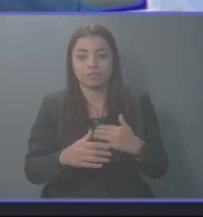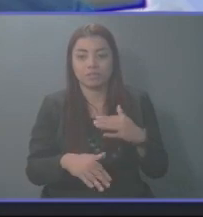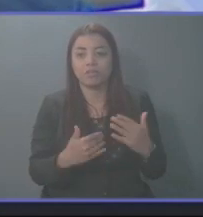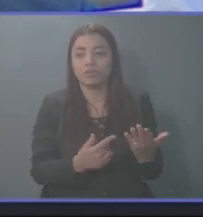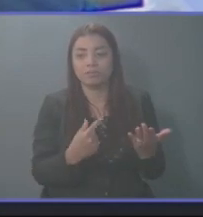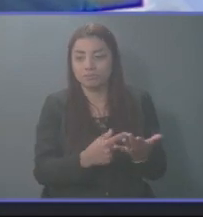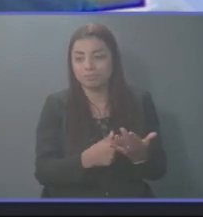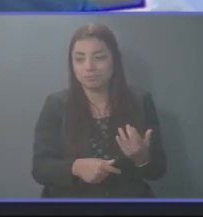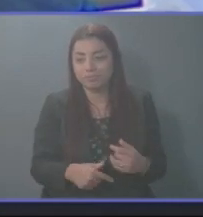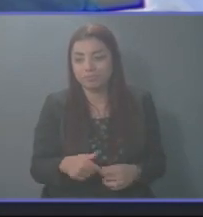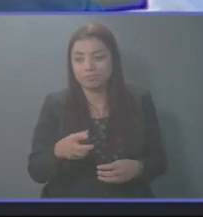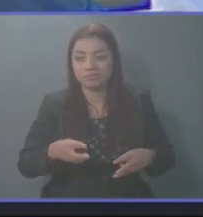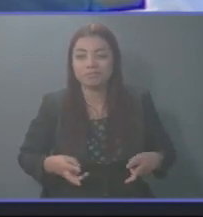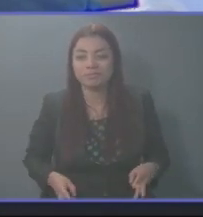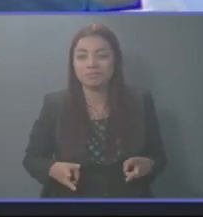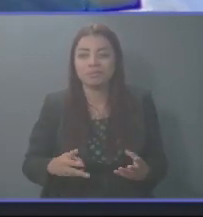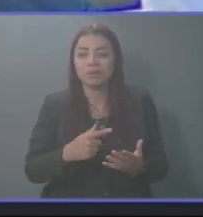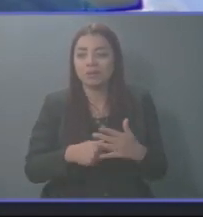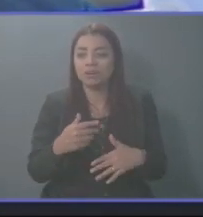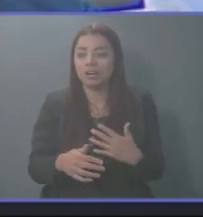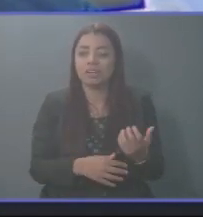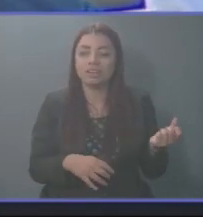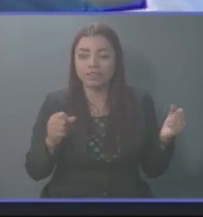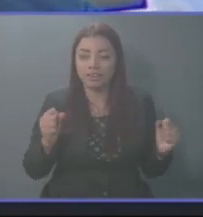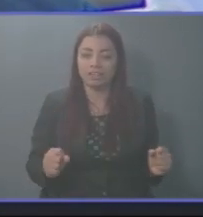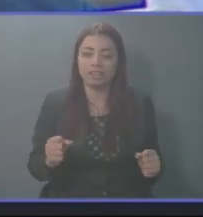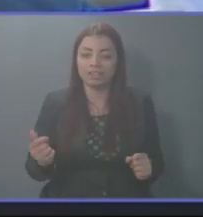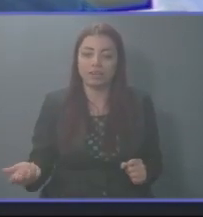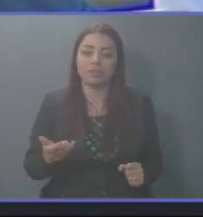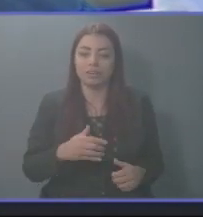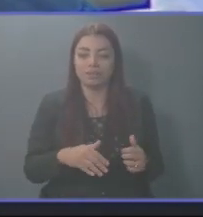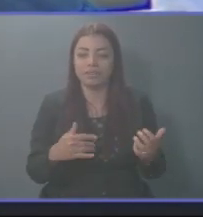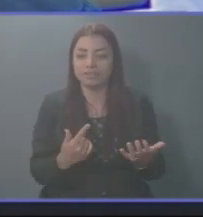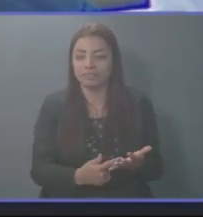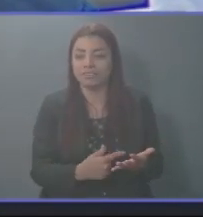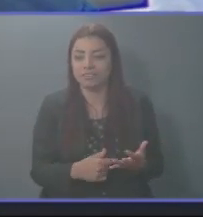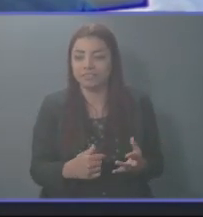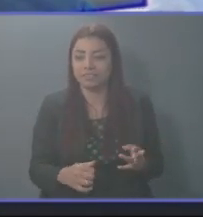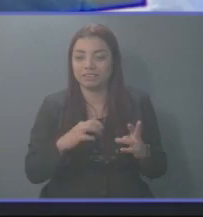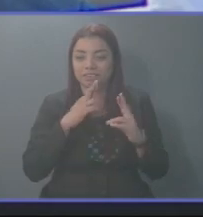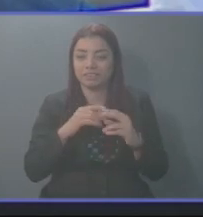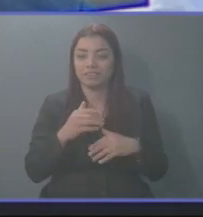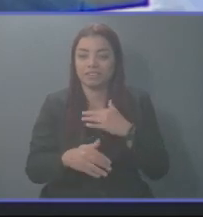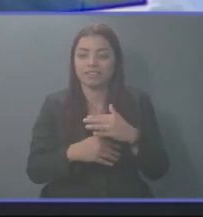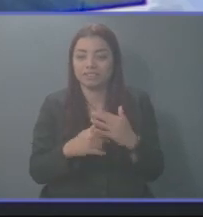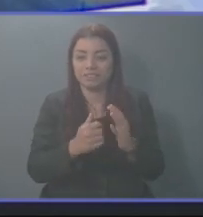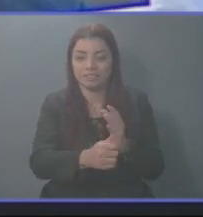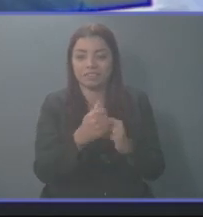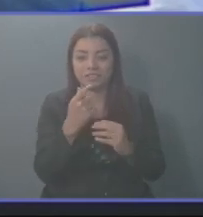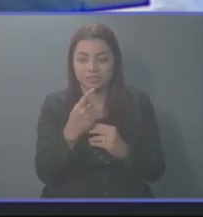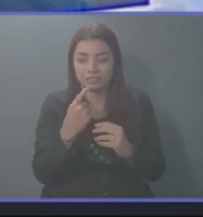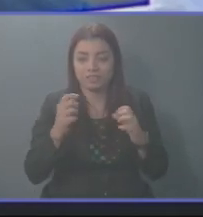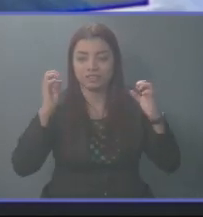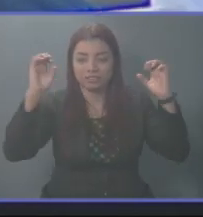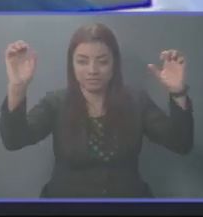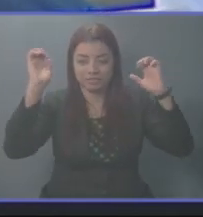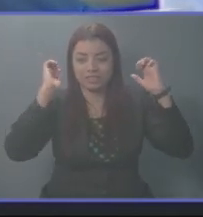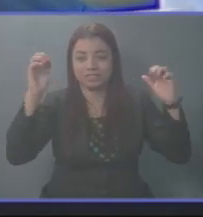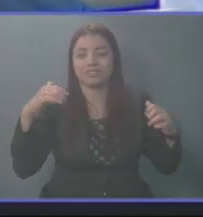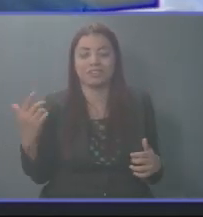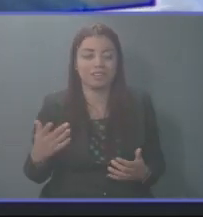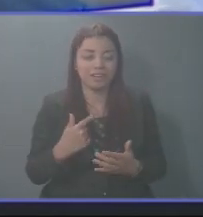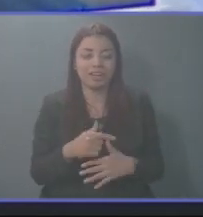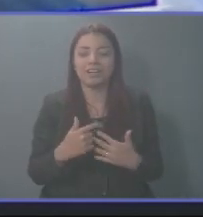aplicación de métodos prohibidos destinados a aumentar artificialmente las capacidades físicas de los deportistas o a modificar